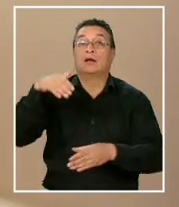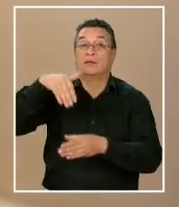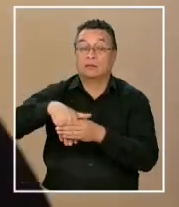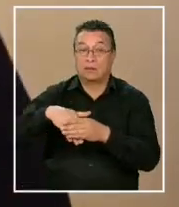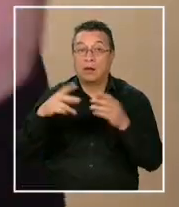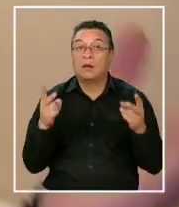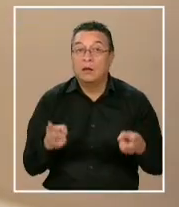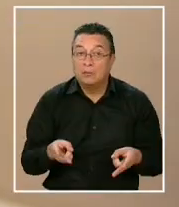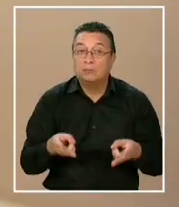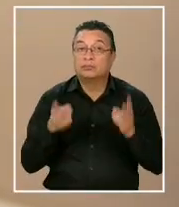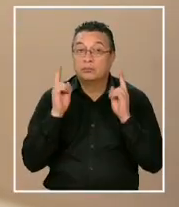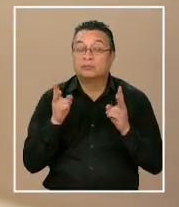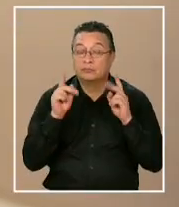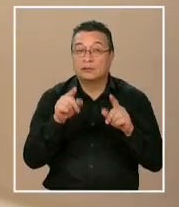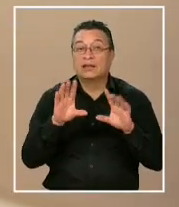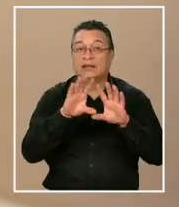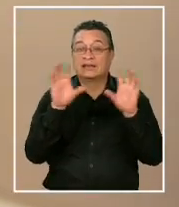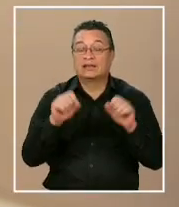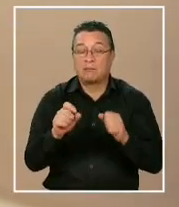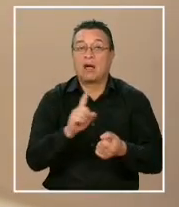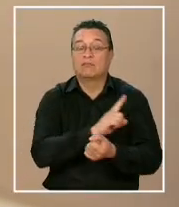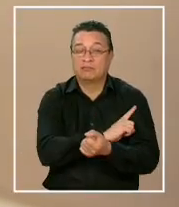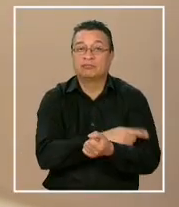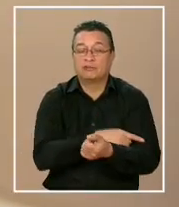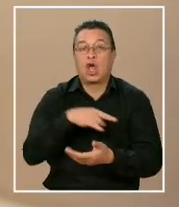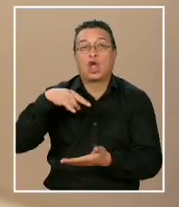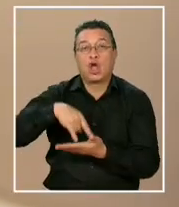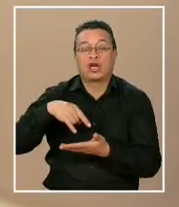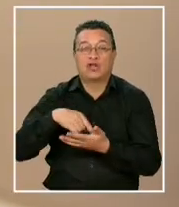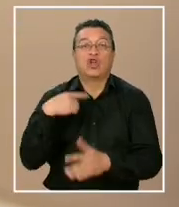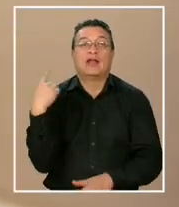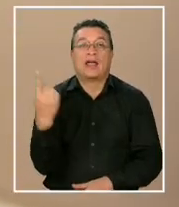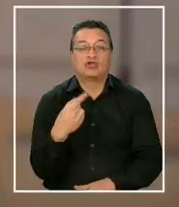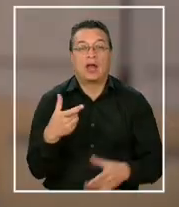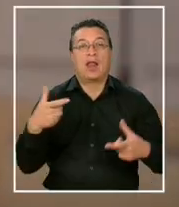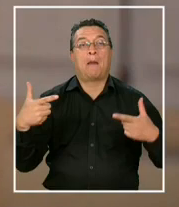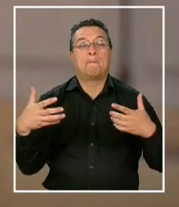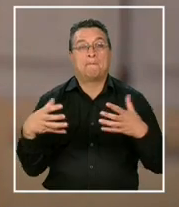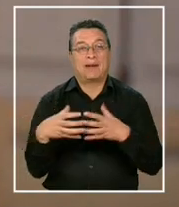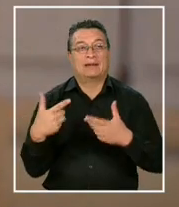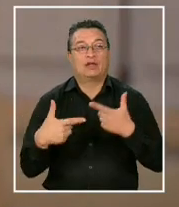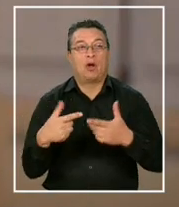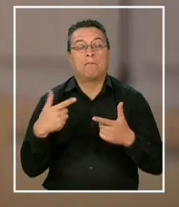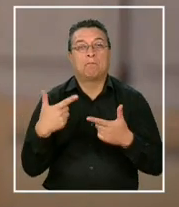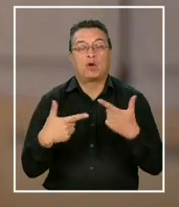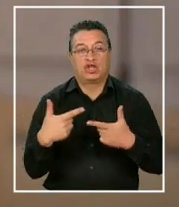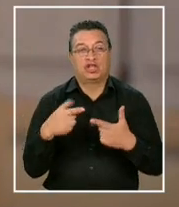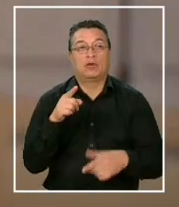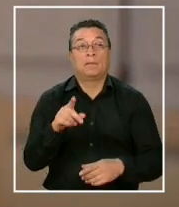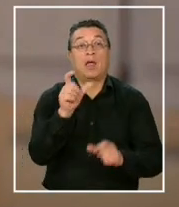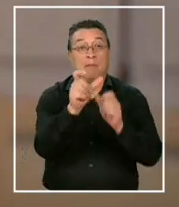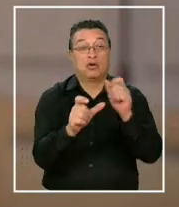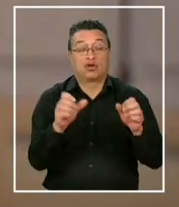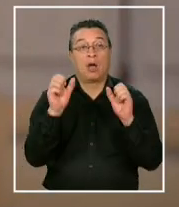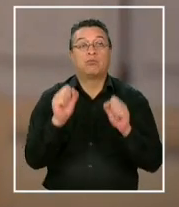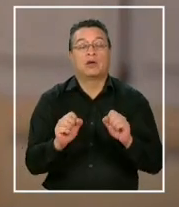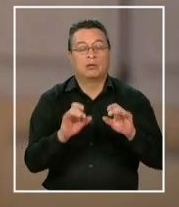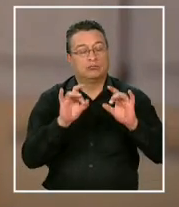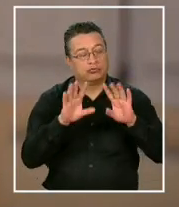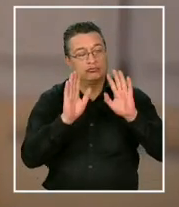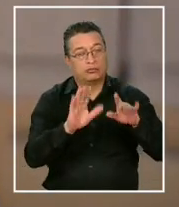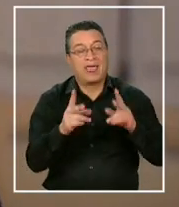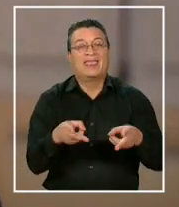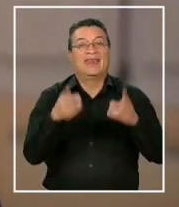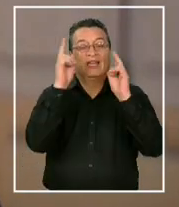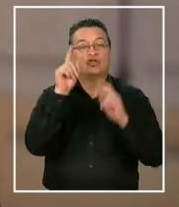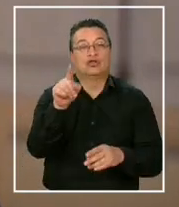permite este sistema de fortalecimiento del Congreso Nacional y de los partidos políticos. Las personas van a poder conservar el derecho que tienen hoy